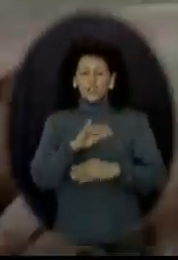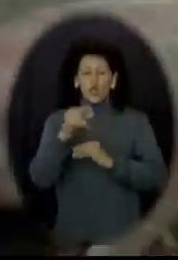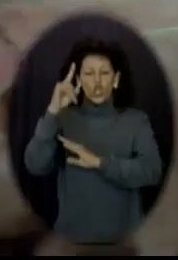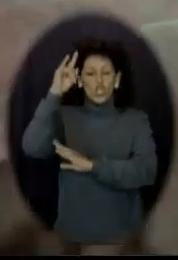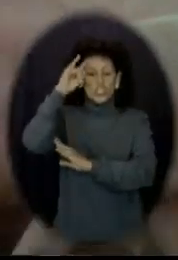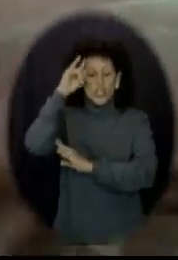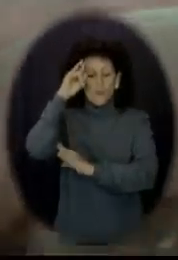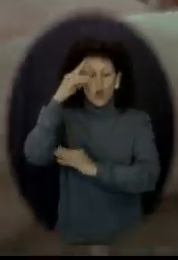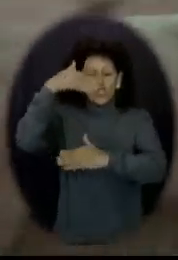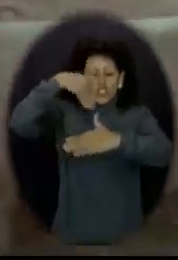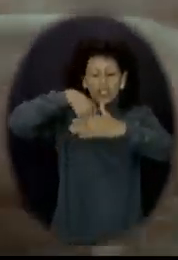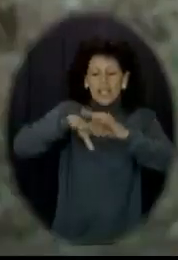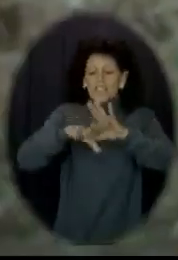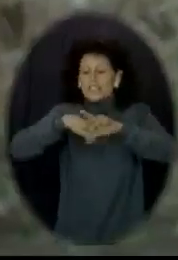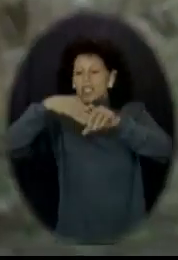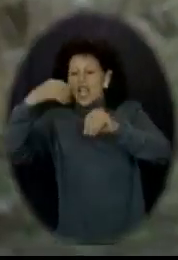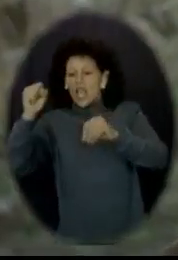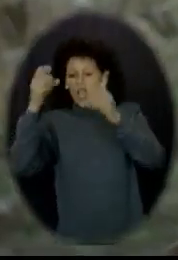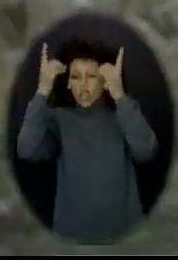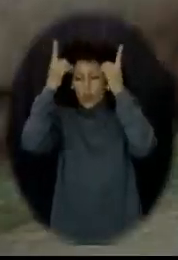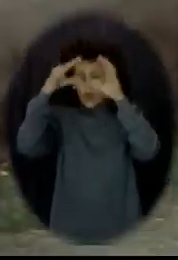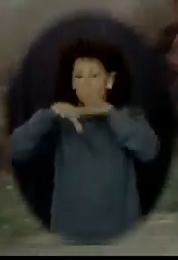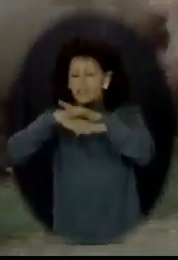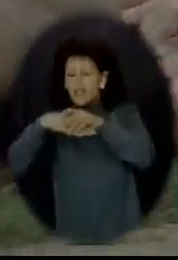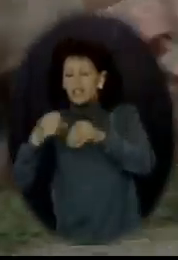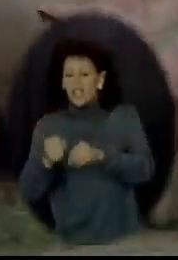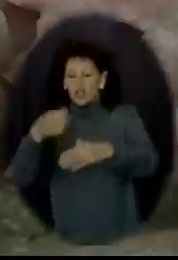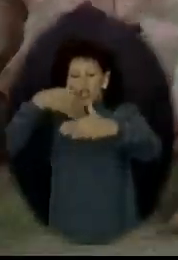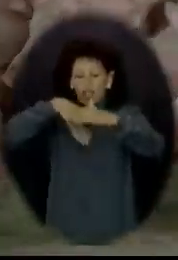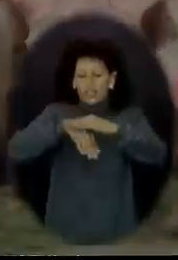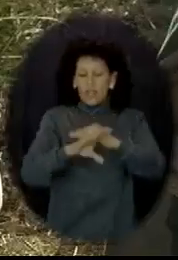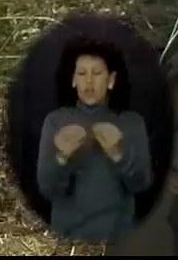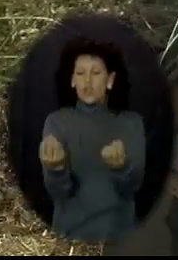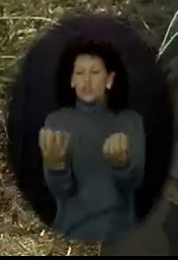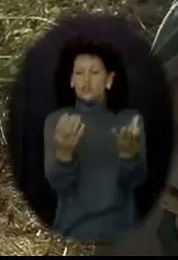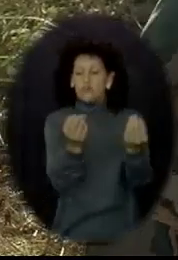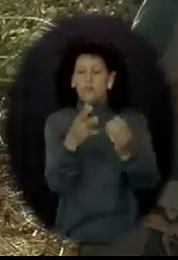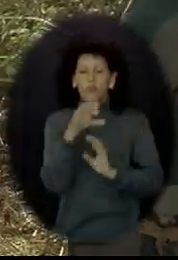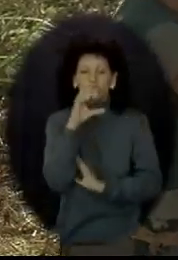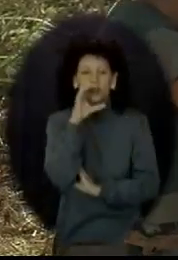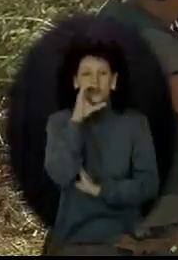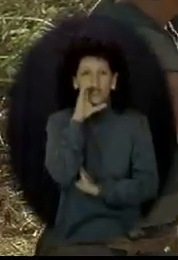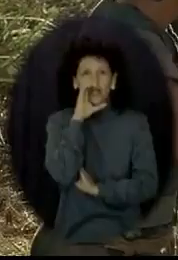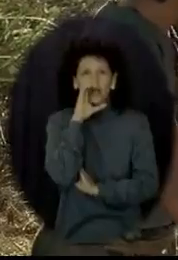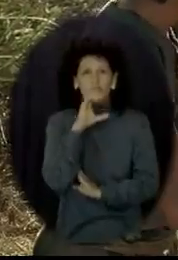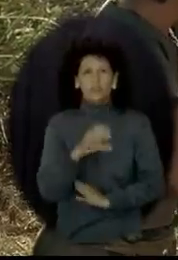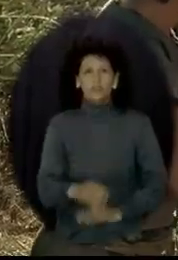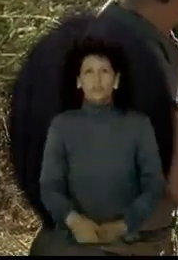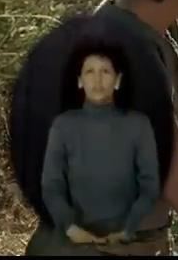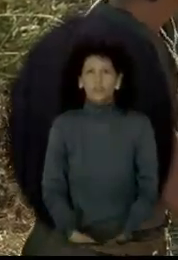Y los demonios salieron del hombre. ¡Vuelvan! Y entraron en los cerdos.